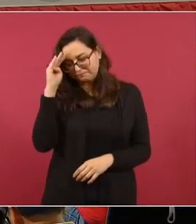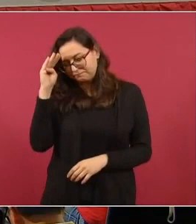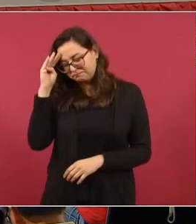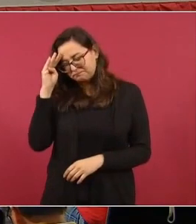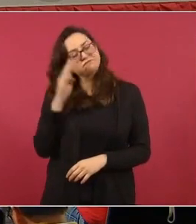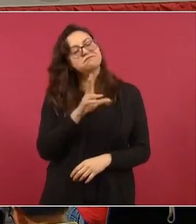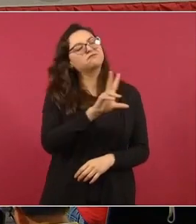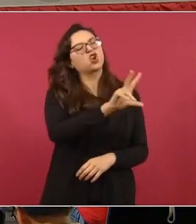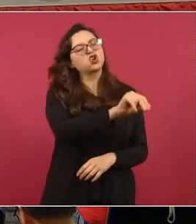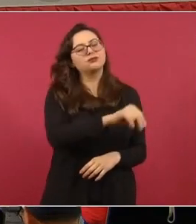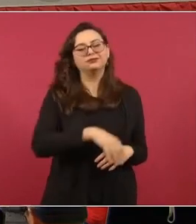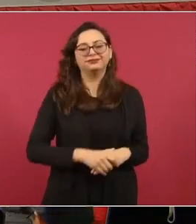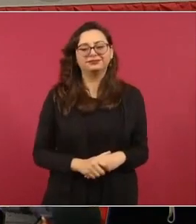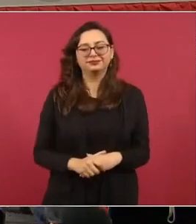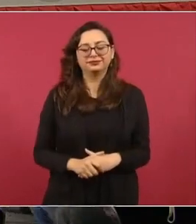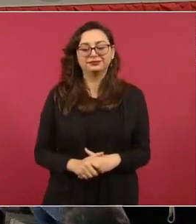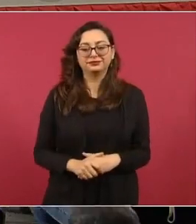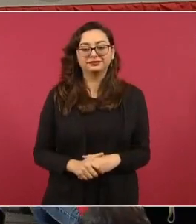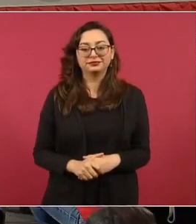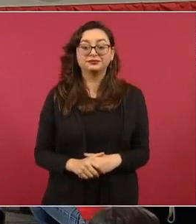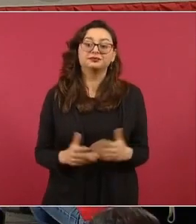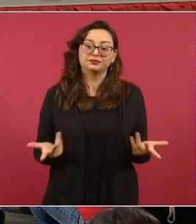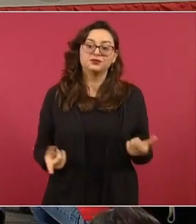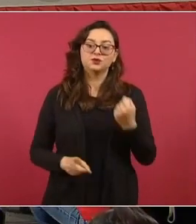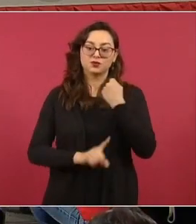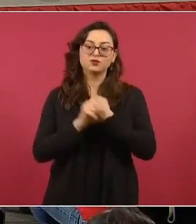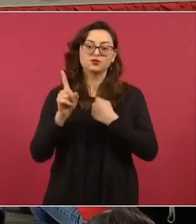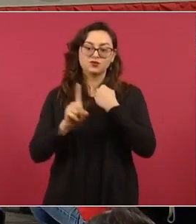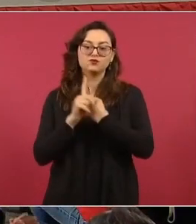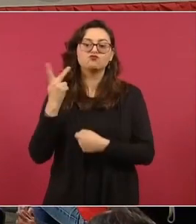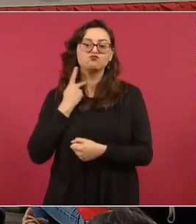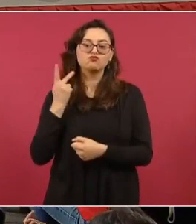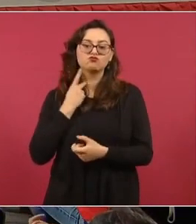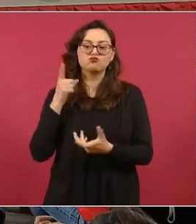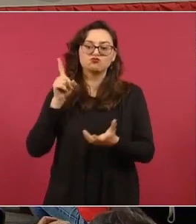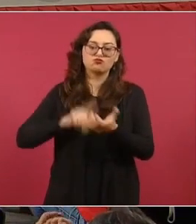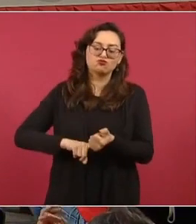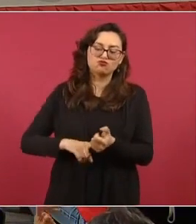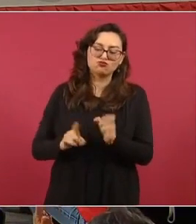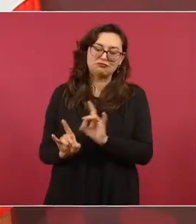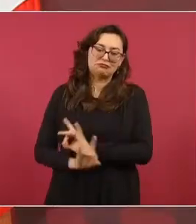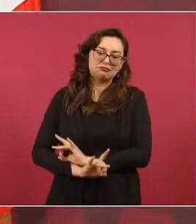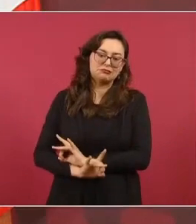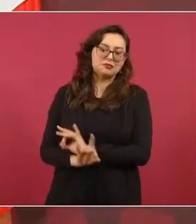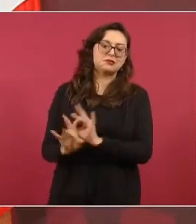O sea, le iba a generar problemas, ya ve, en todos lados hay